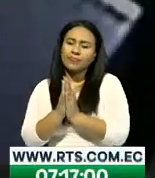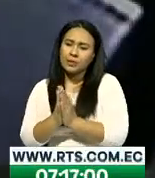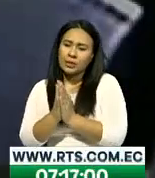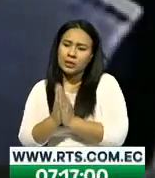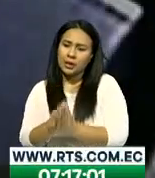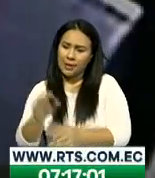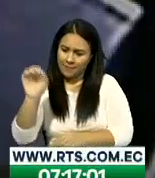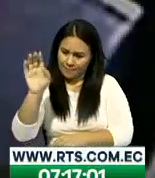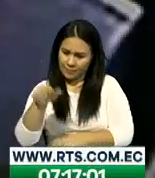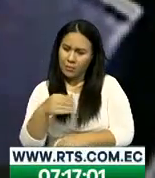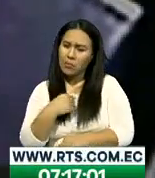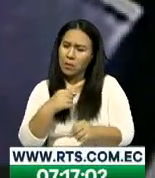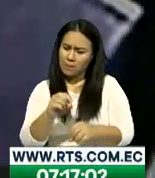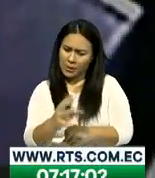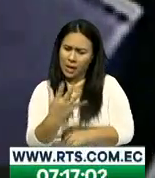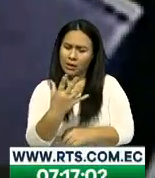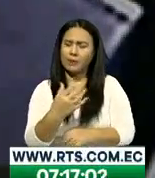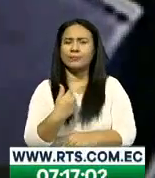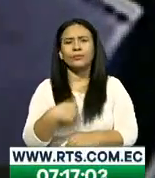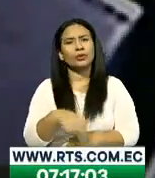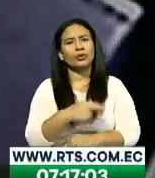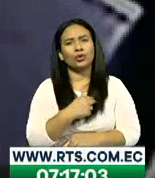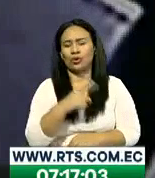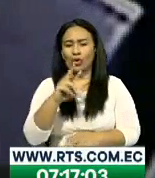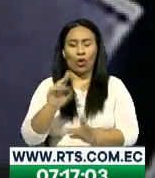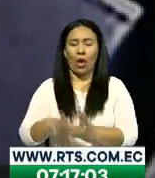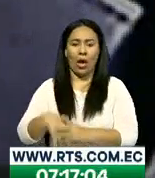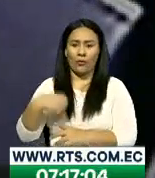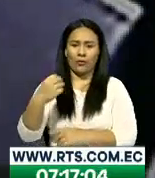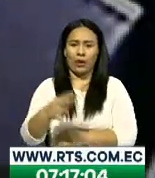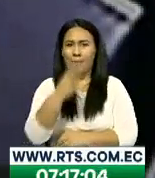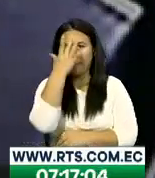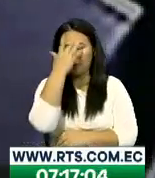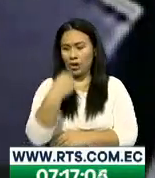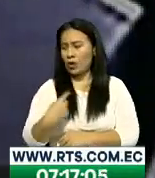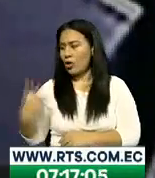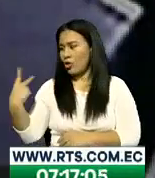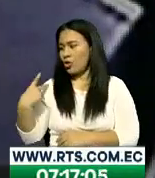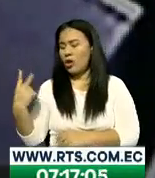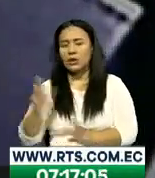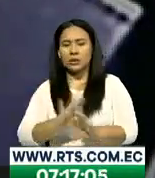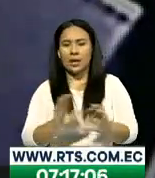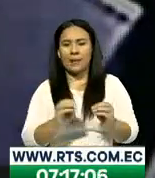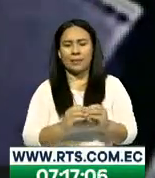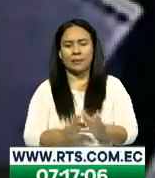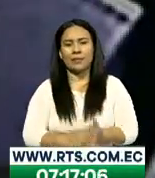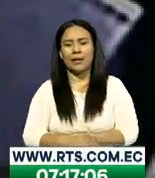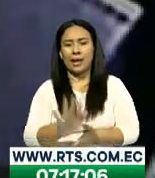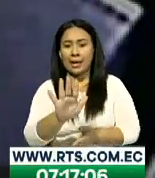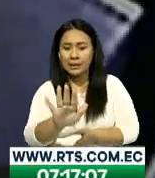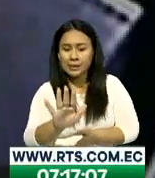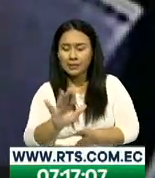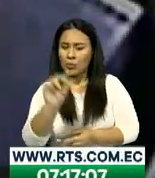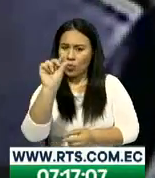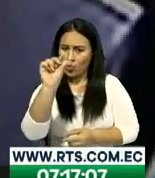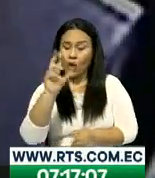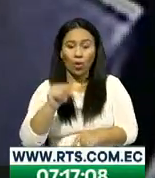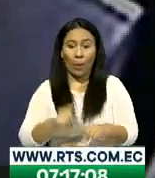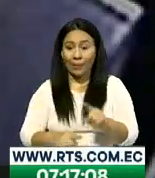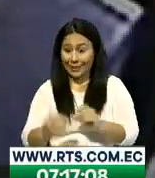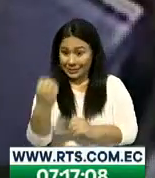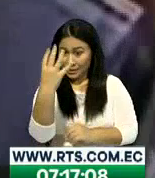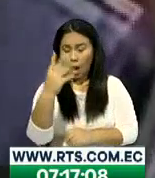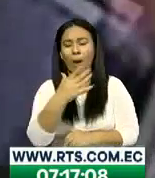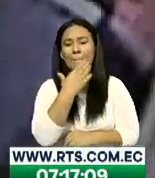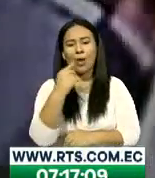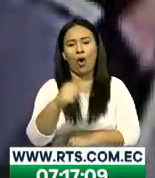le encendiéramos la máquina, pero en ese momento nosotros no salimos porque estábamos con gente y nosotros le dijimos que si no podía encender, que